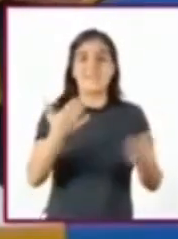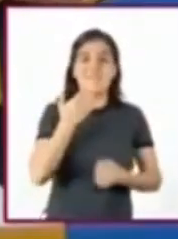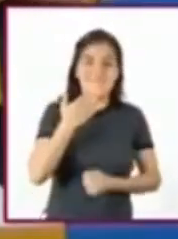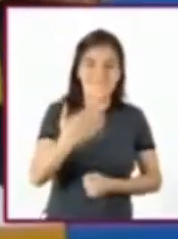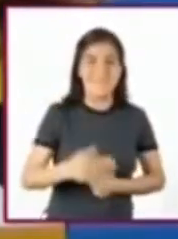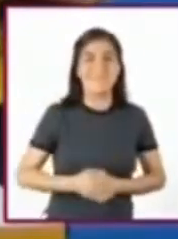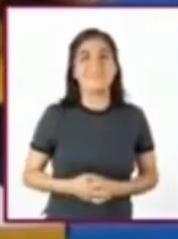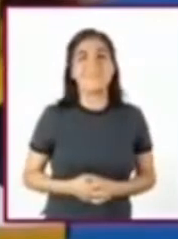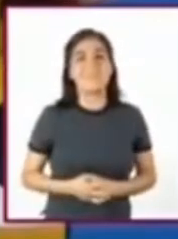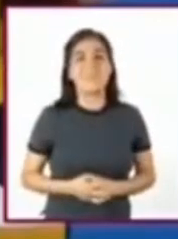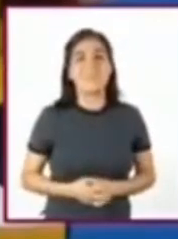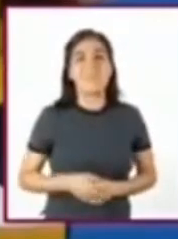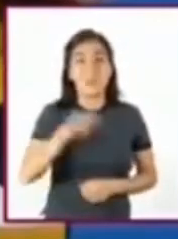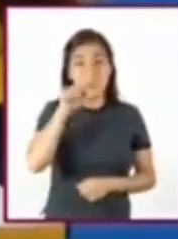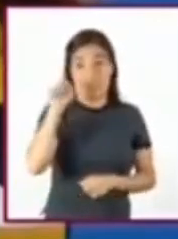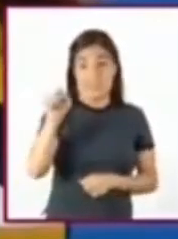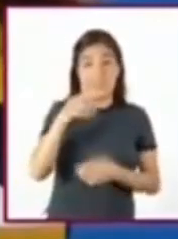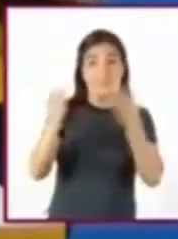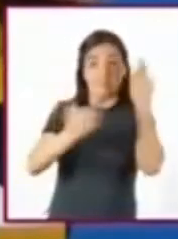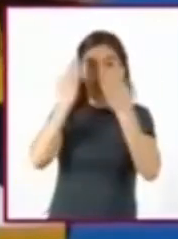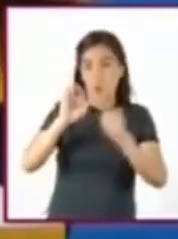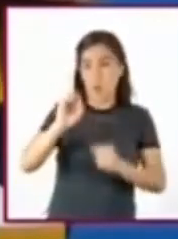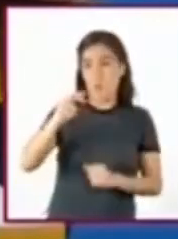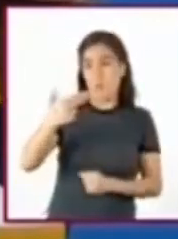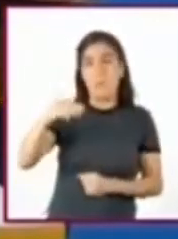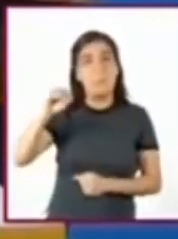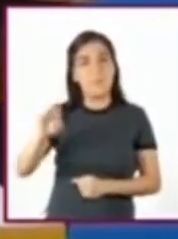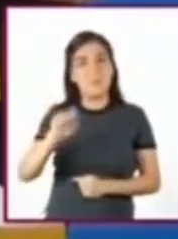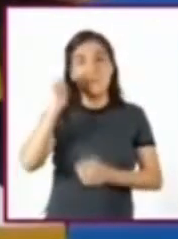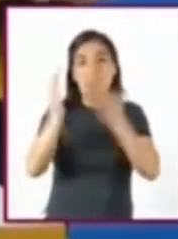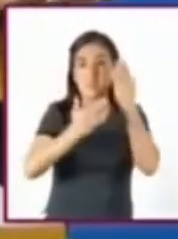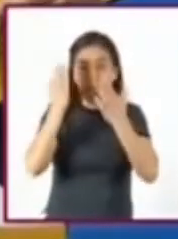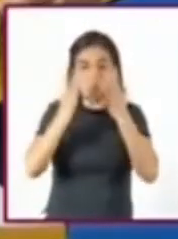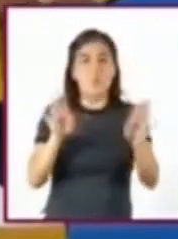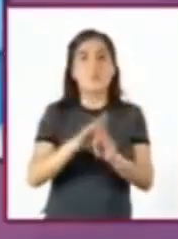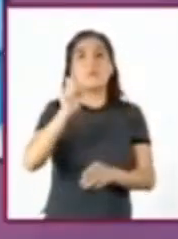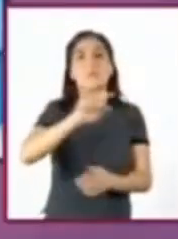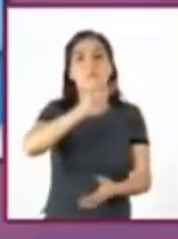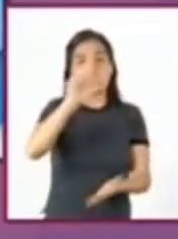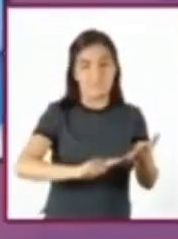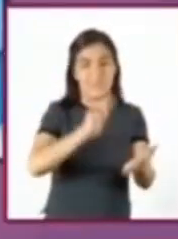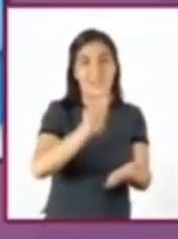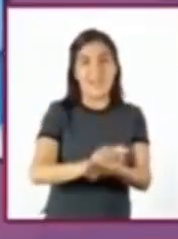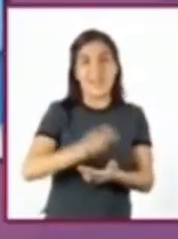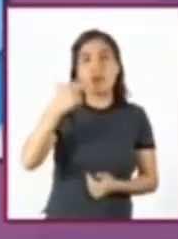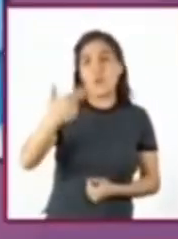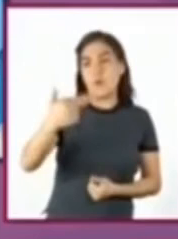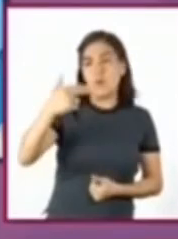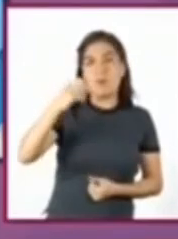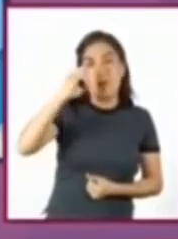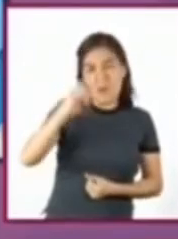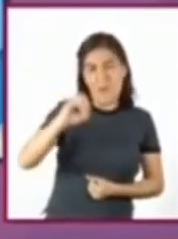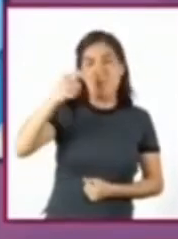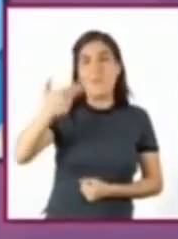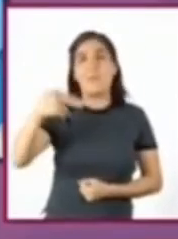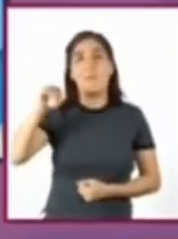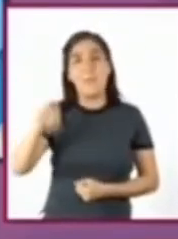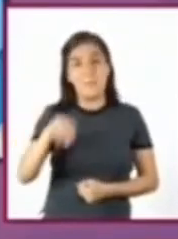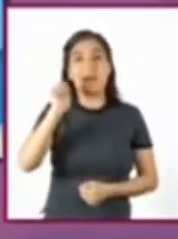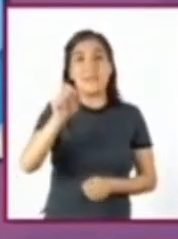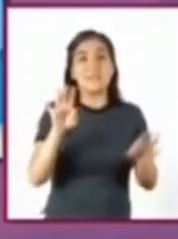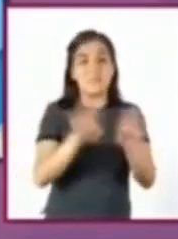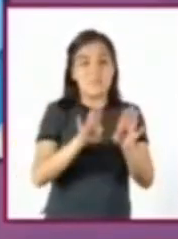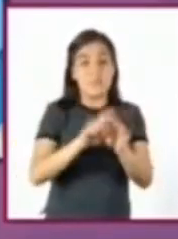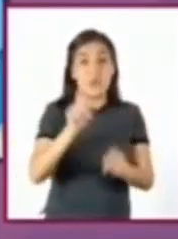Enrique. Sus estudios lo llevaron a enunciar lo que hoy se conoce como la ley de Ohm, que nos dice que la intensidad de la corriente eléctrica